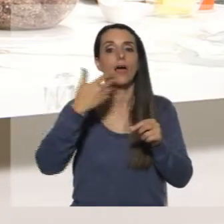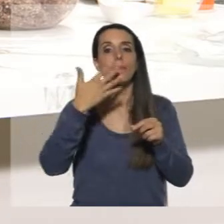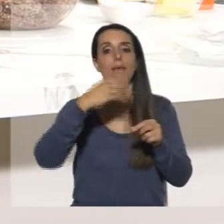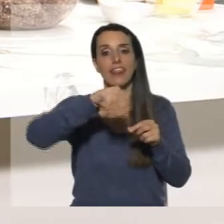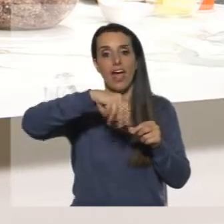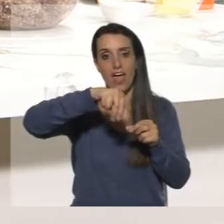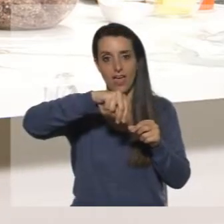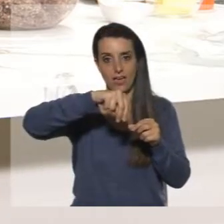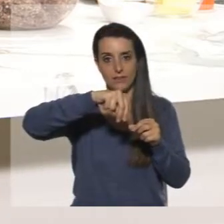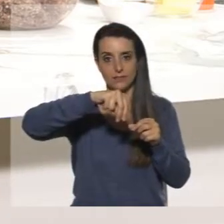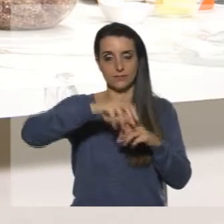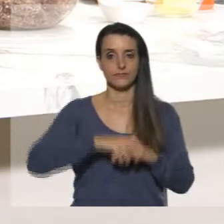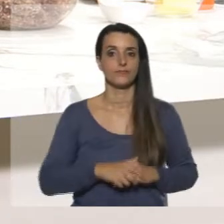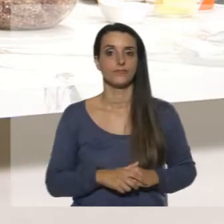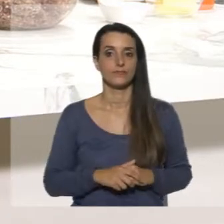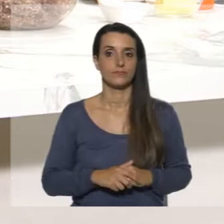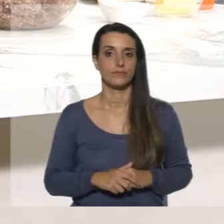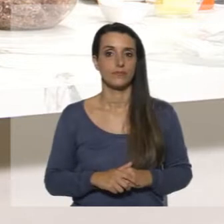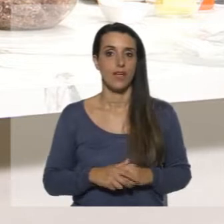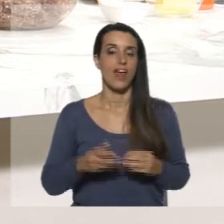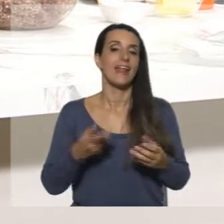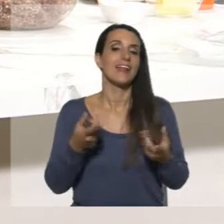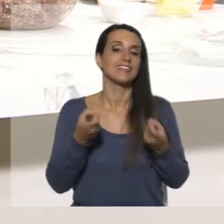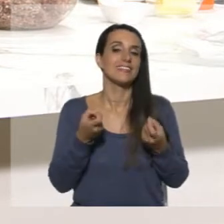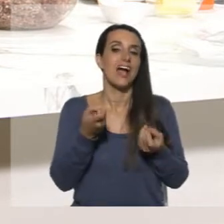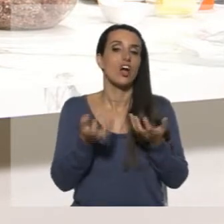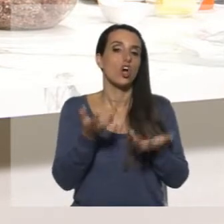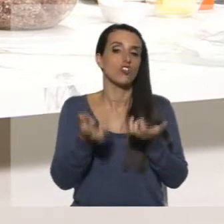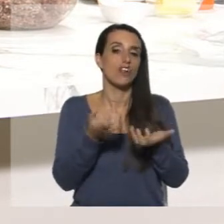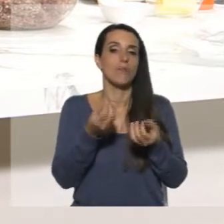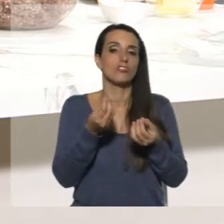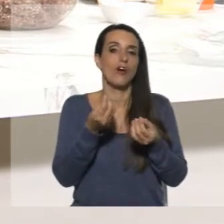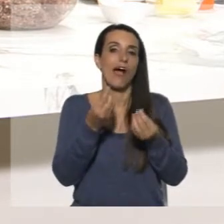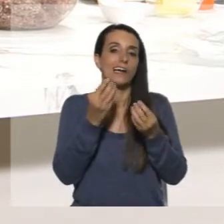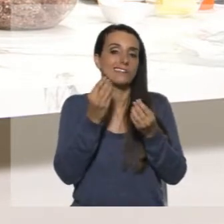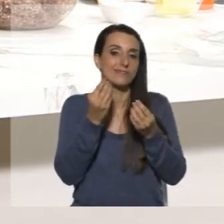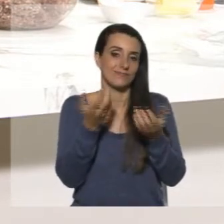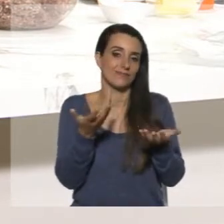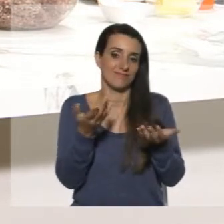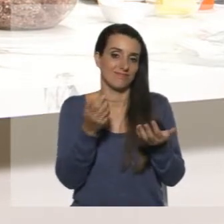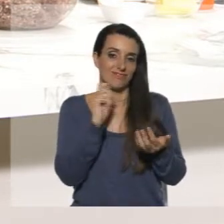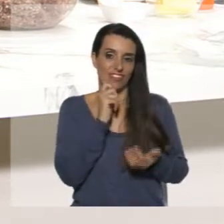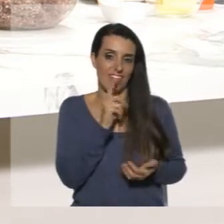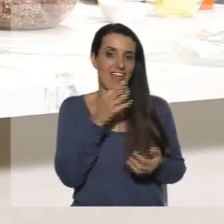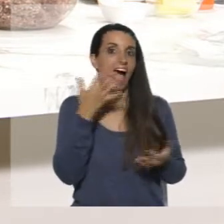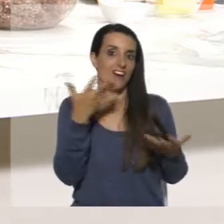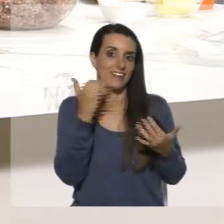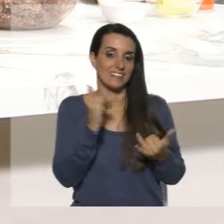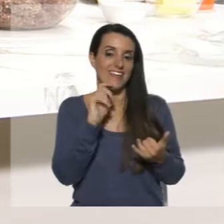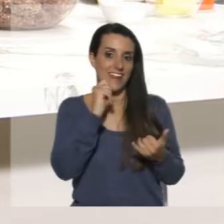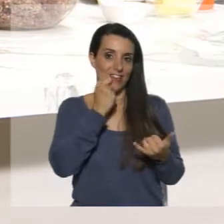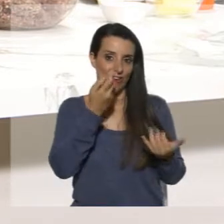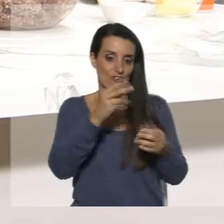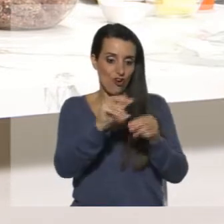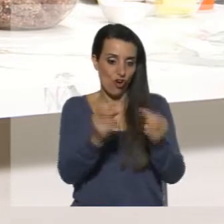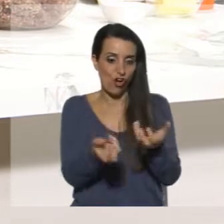pimienta. Esto lo tenemos que cocinar, si no queda crujiente dentro del relleno, no queda bueno. No queda rico. No queda rico.